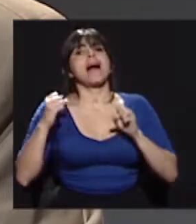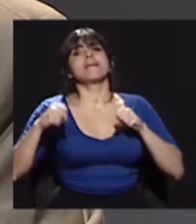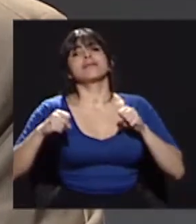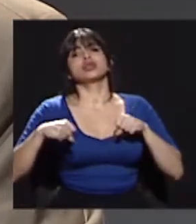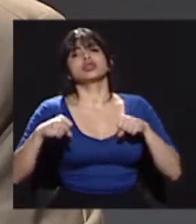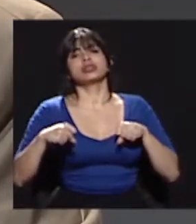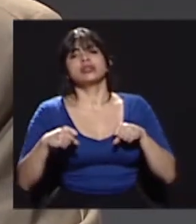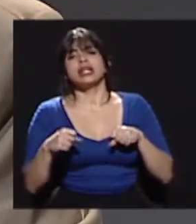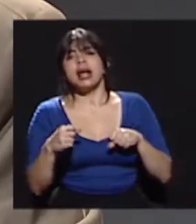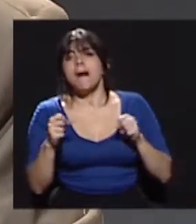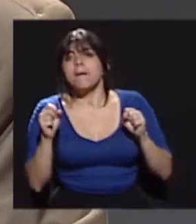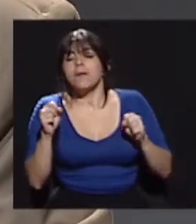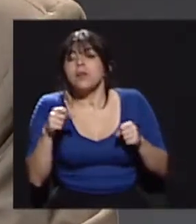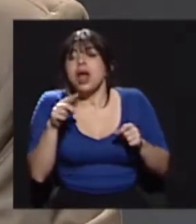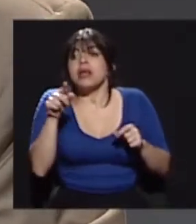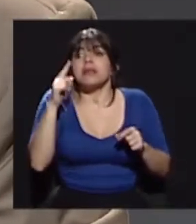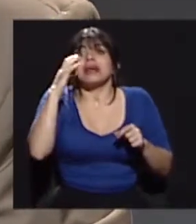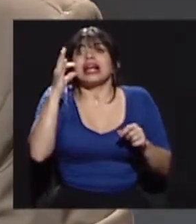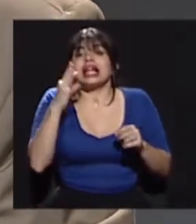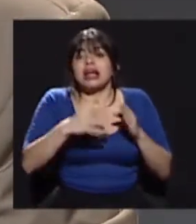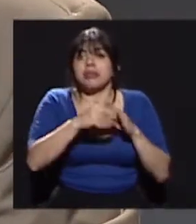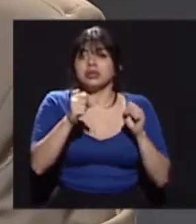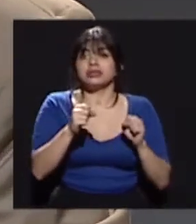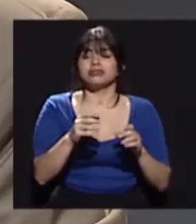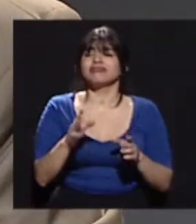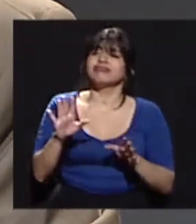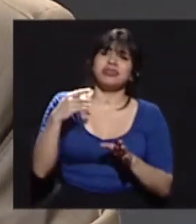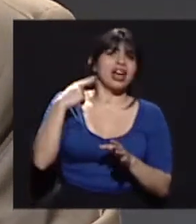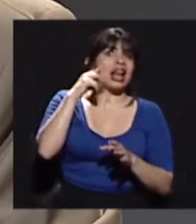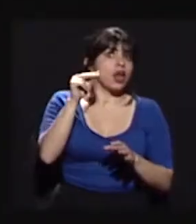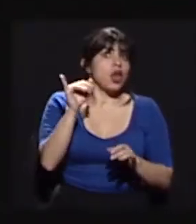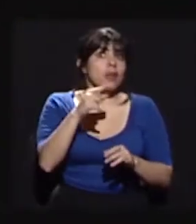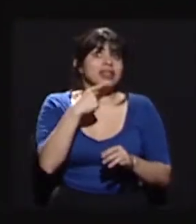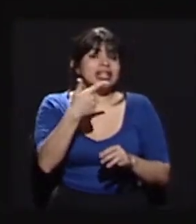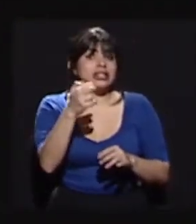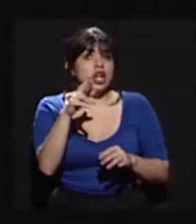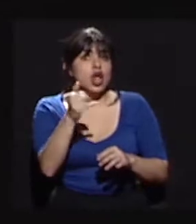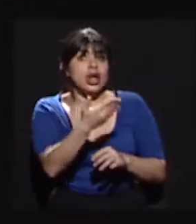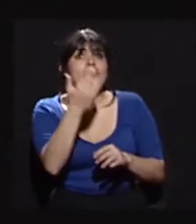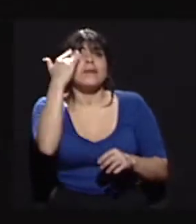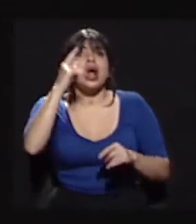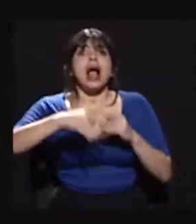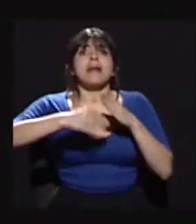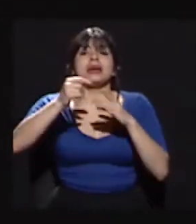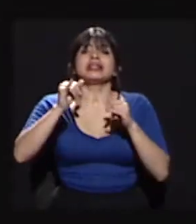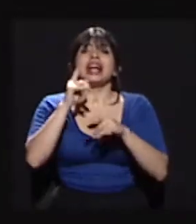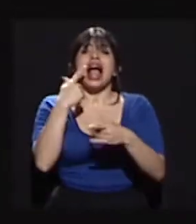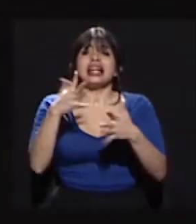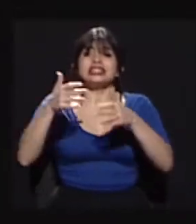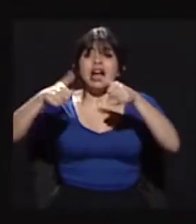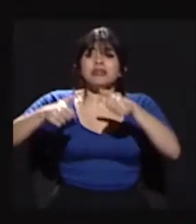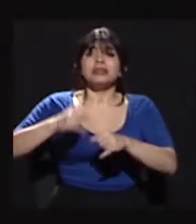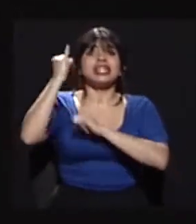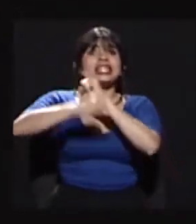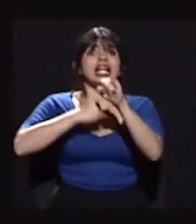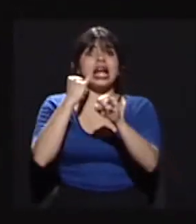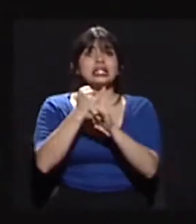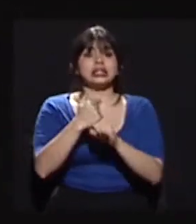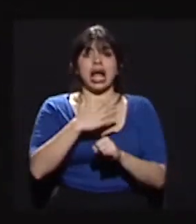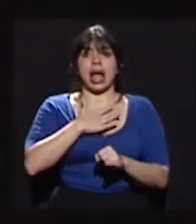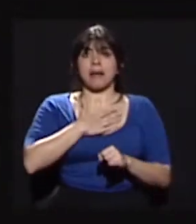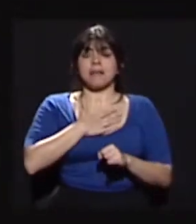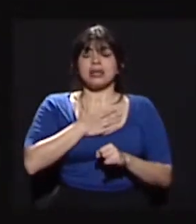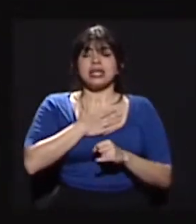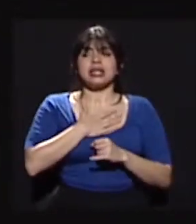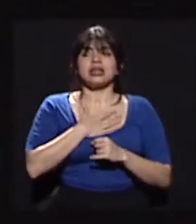para que se pueda pensar en esa posibilidad pero yo creo que no porque es como dice doña gloria pero porque además en tratados internacionales verdad a mí me hace